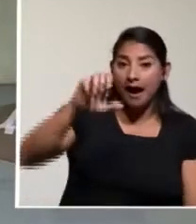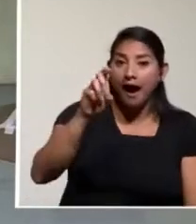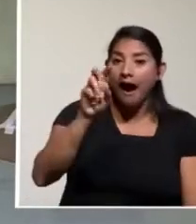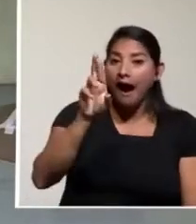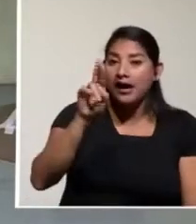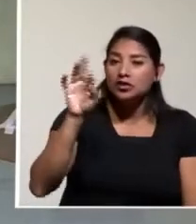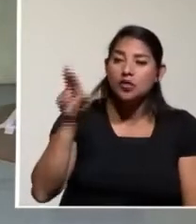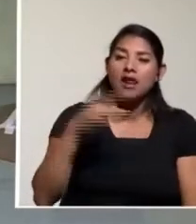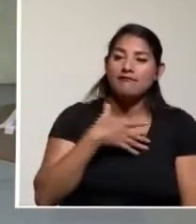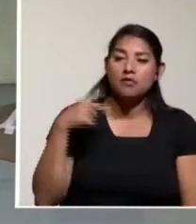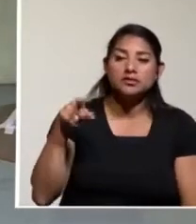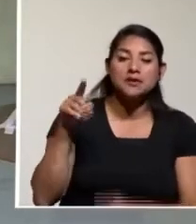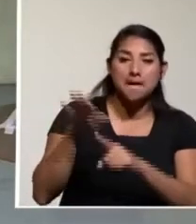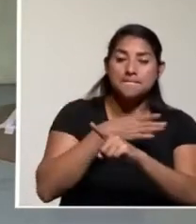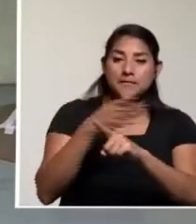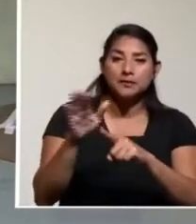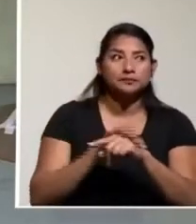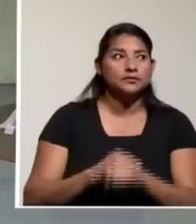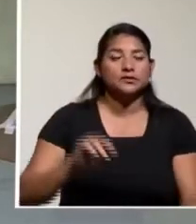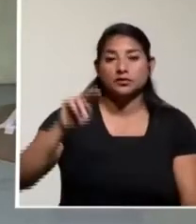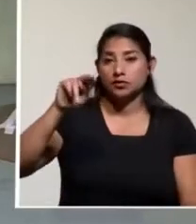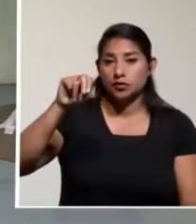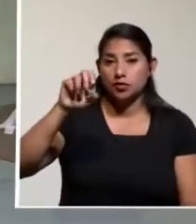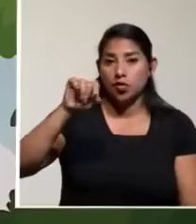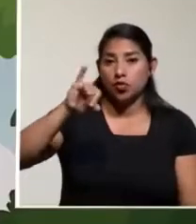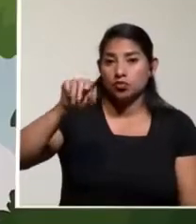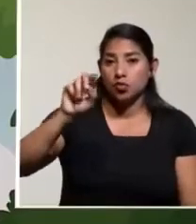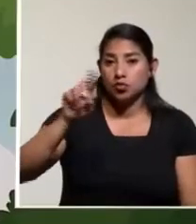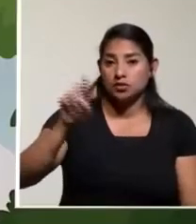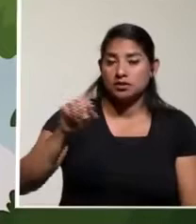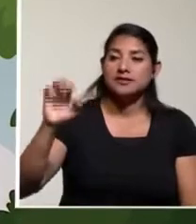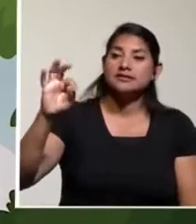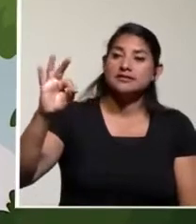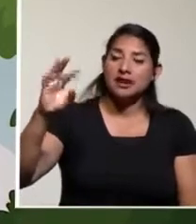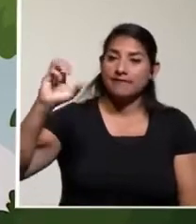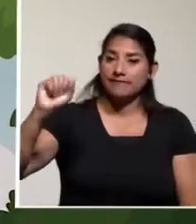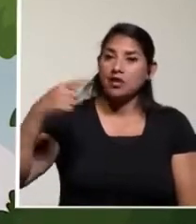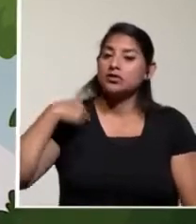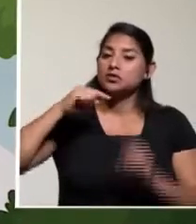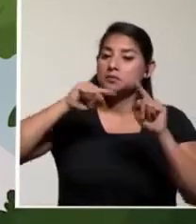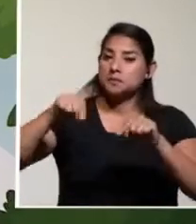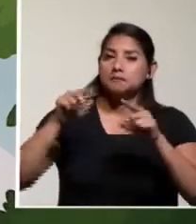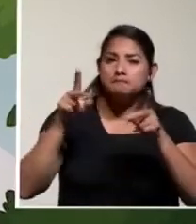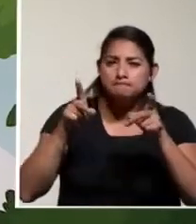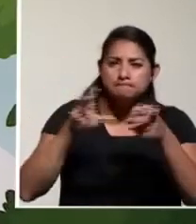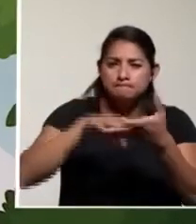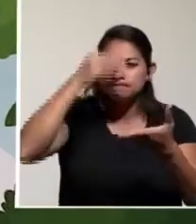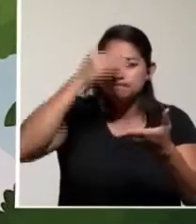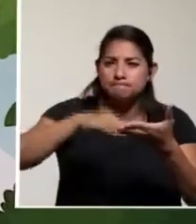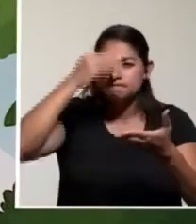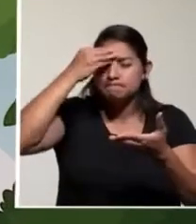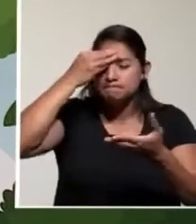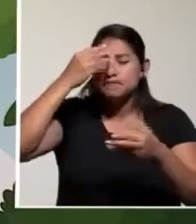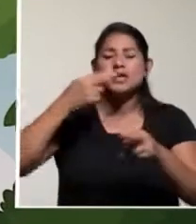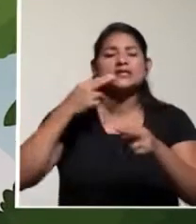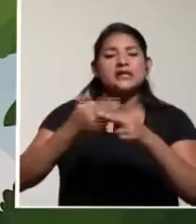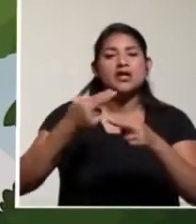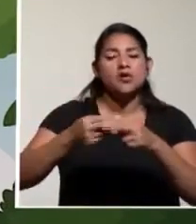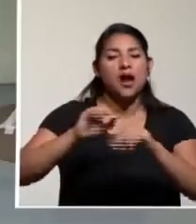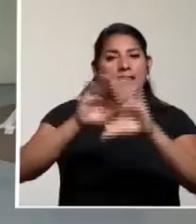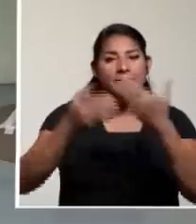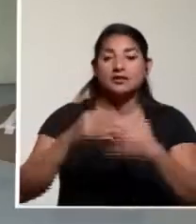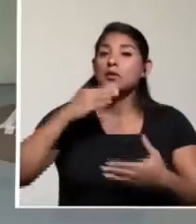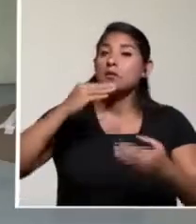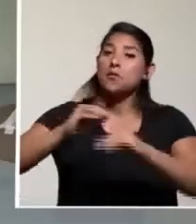preste atención. Nohusi Sanabria Falcón está presente viendo la clase y disfrutando. Falcón, buenos días, familia. ¡Ay,